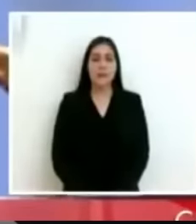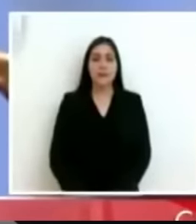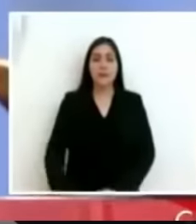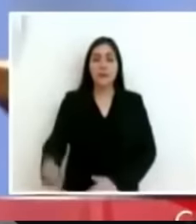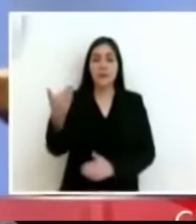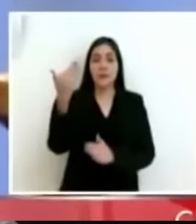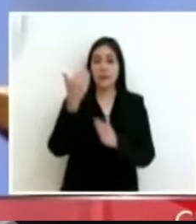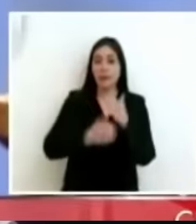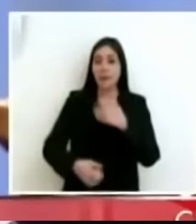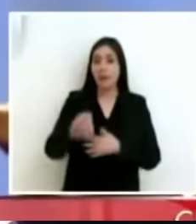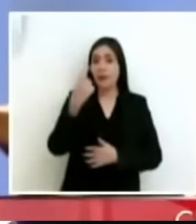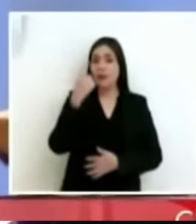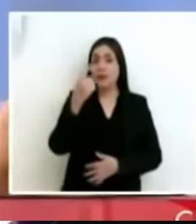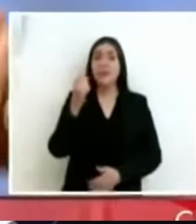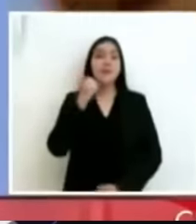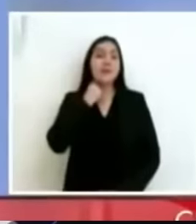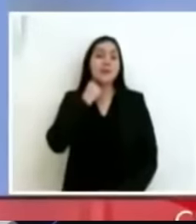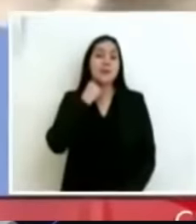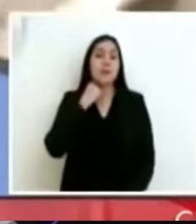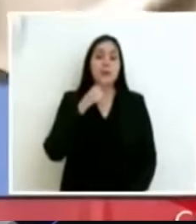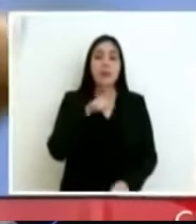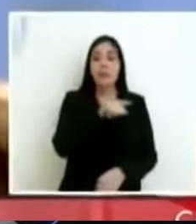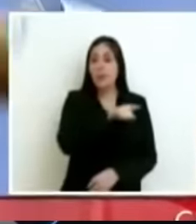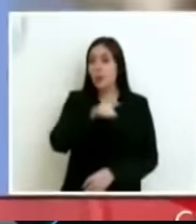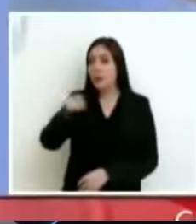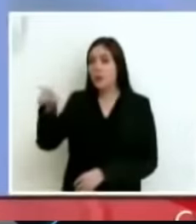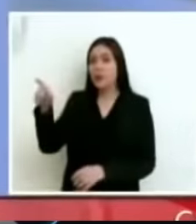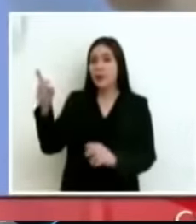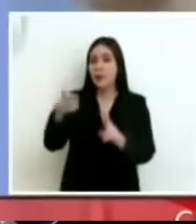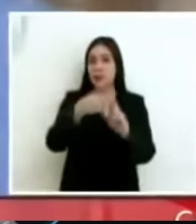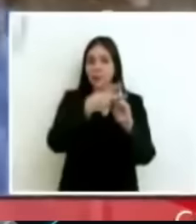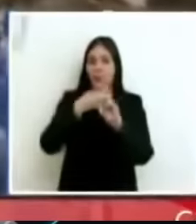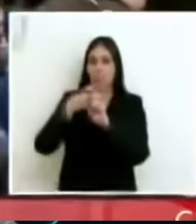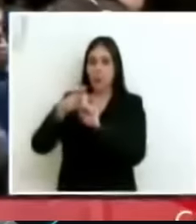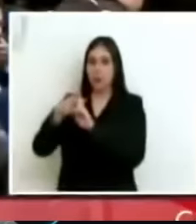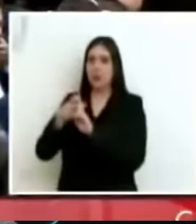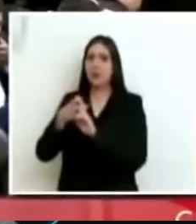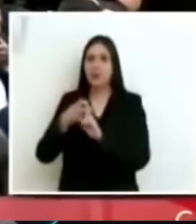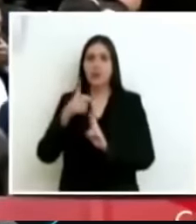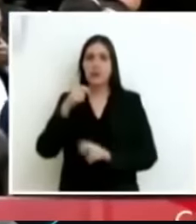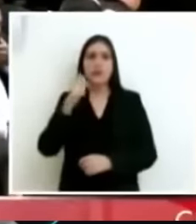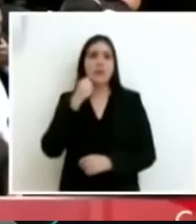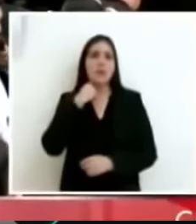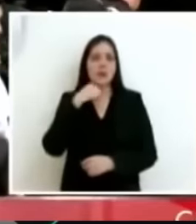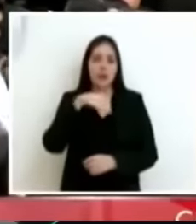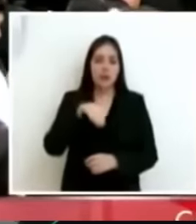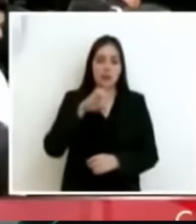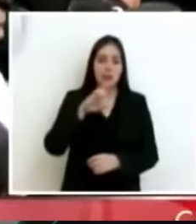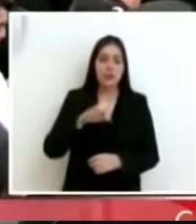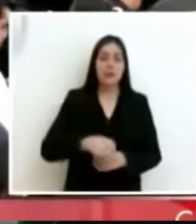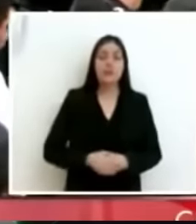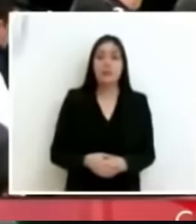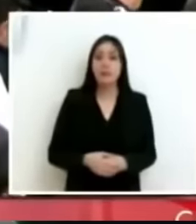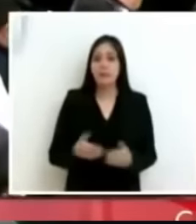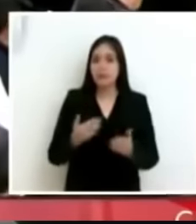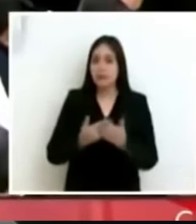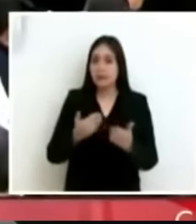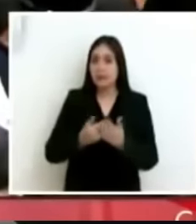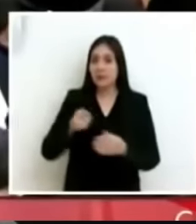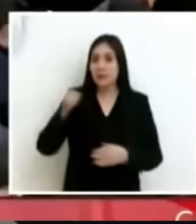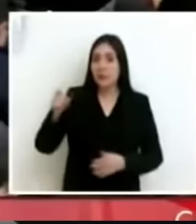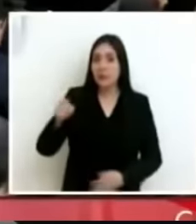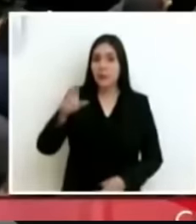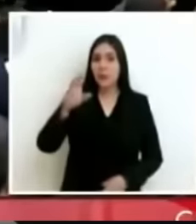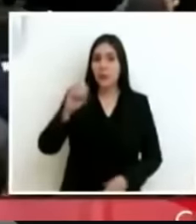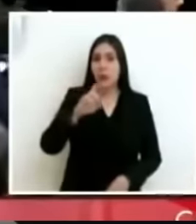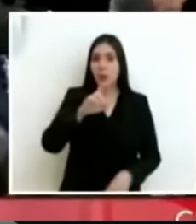lo secuestraron. Ustedes. Allá va Corral, el de justicia. El que anda